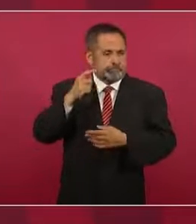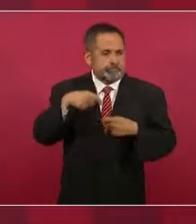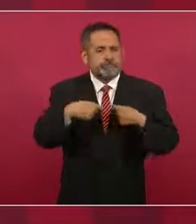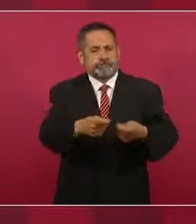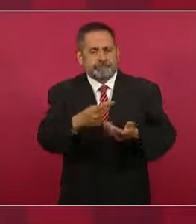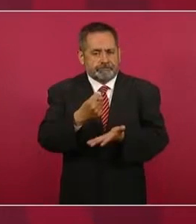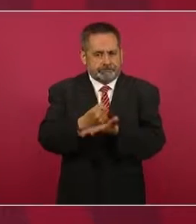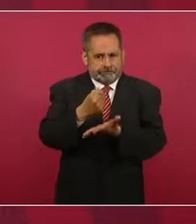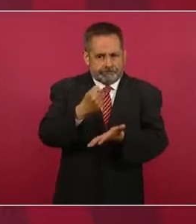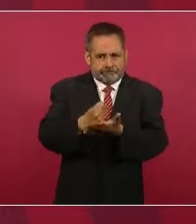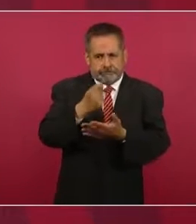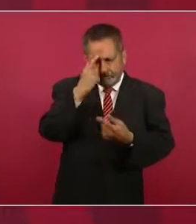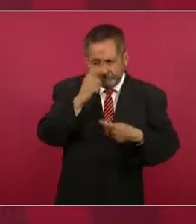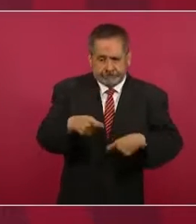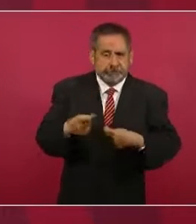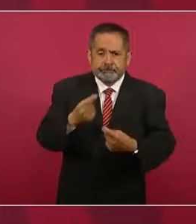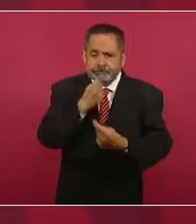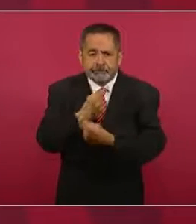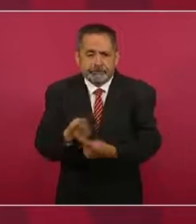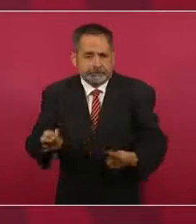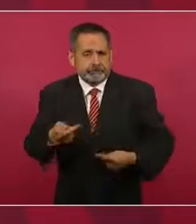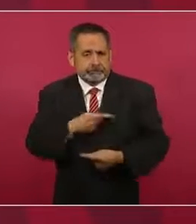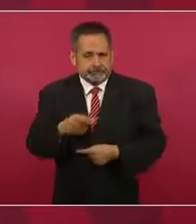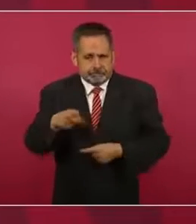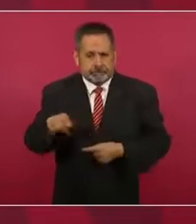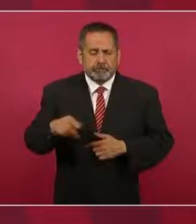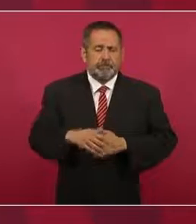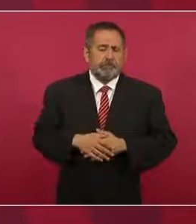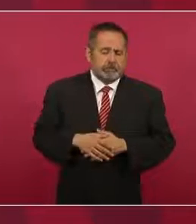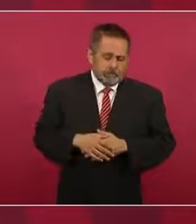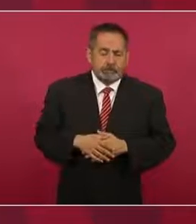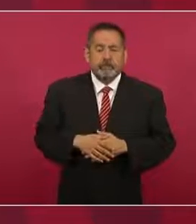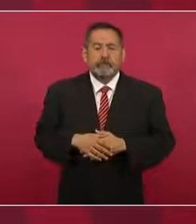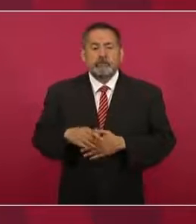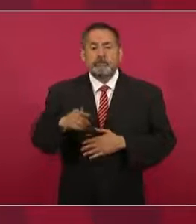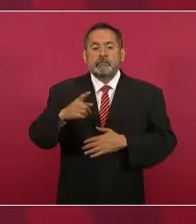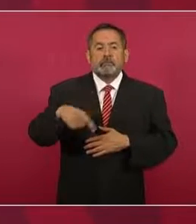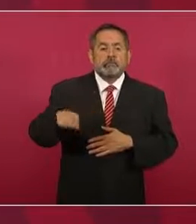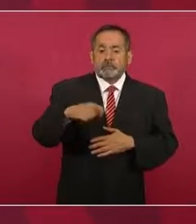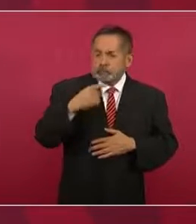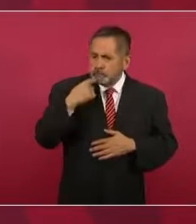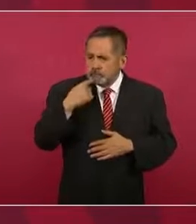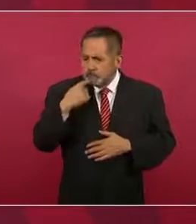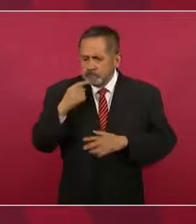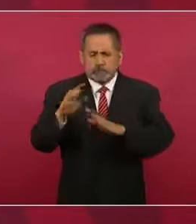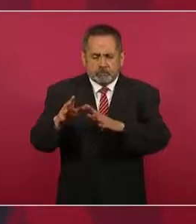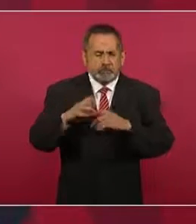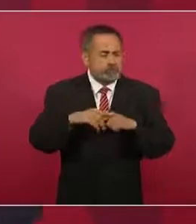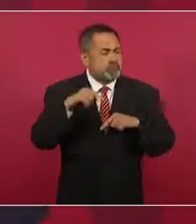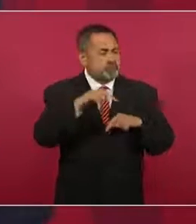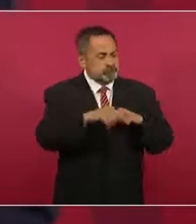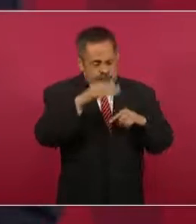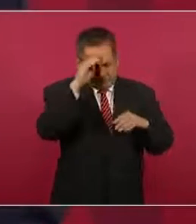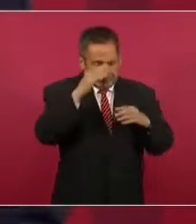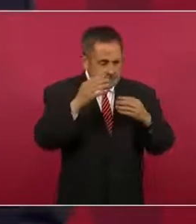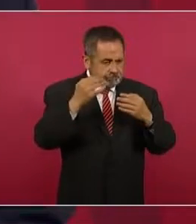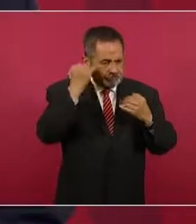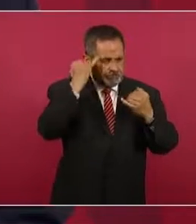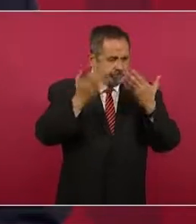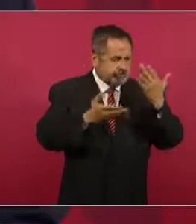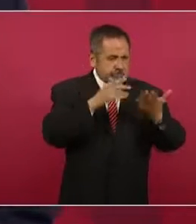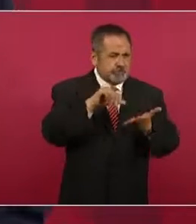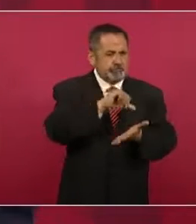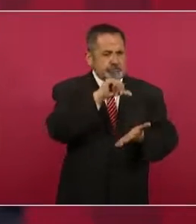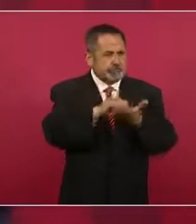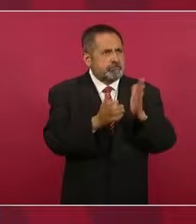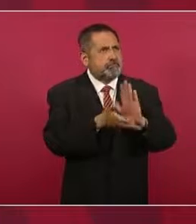pobres, y ellos deciden crear un nuevo centro y me preguntan que si